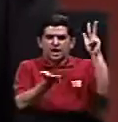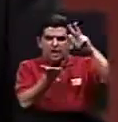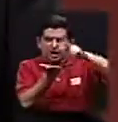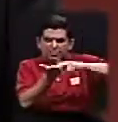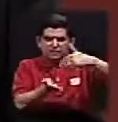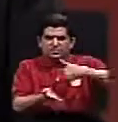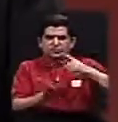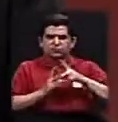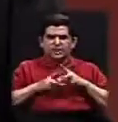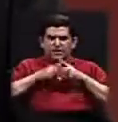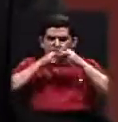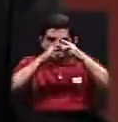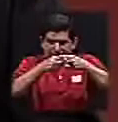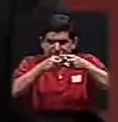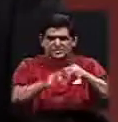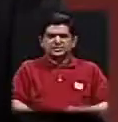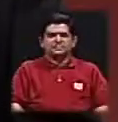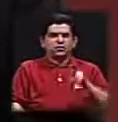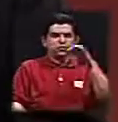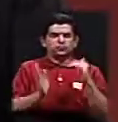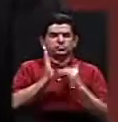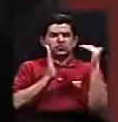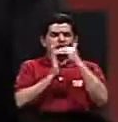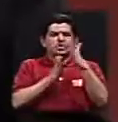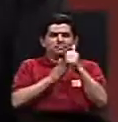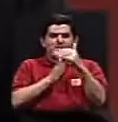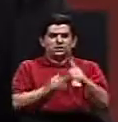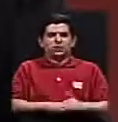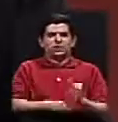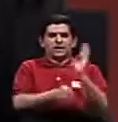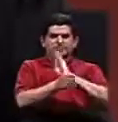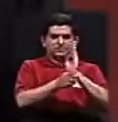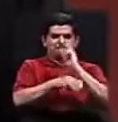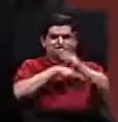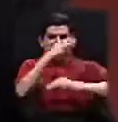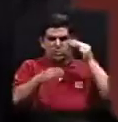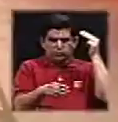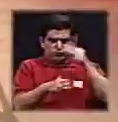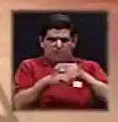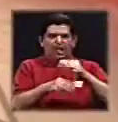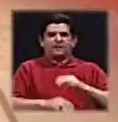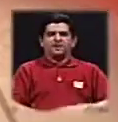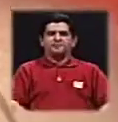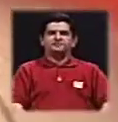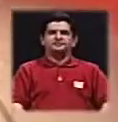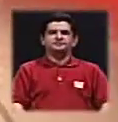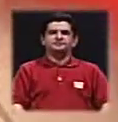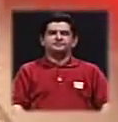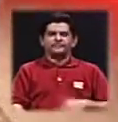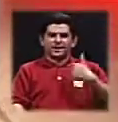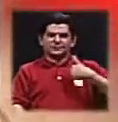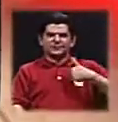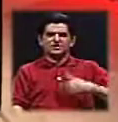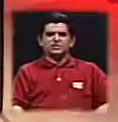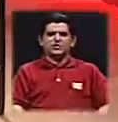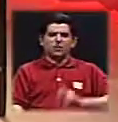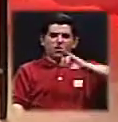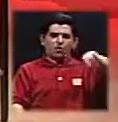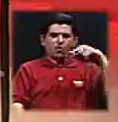aprobación del préstamo de $200 millones con el Banco Mundial. Don Juan,